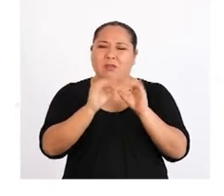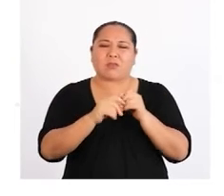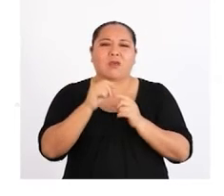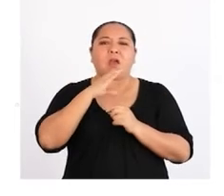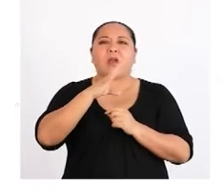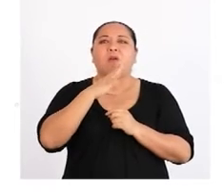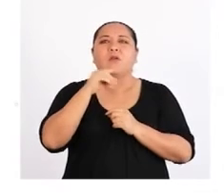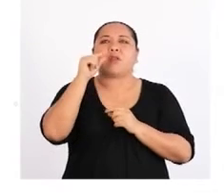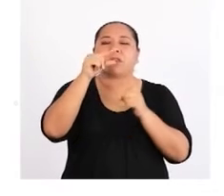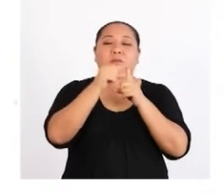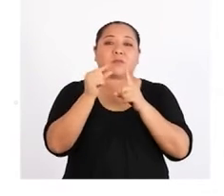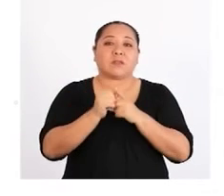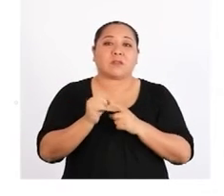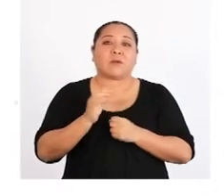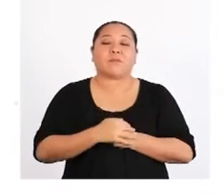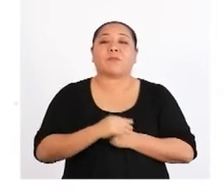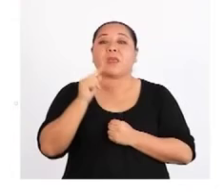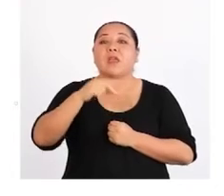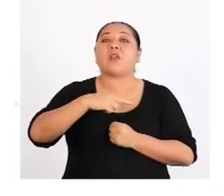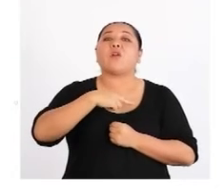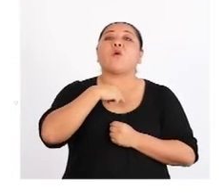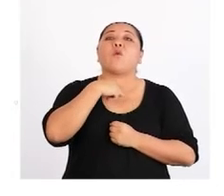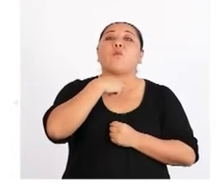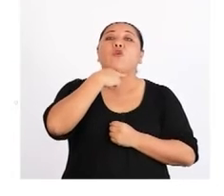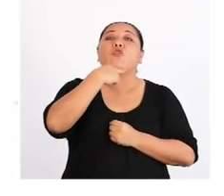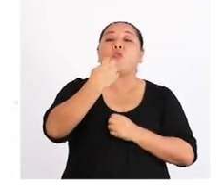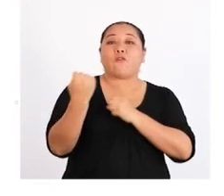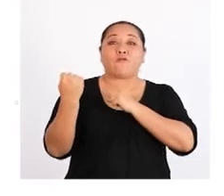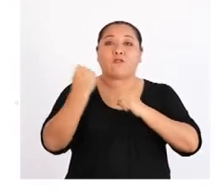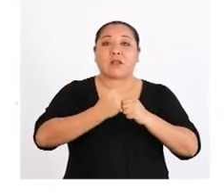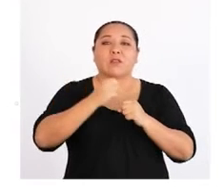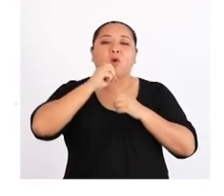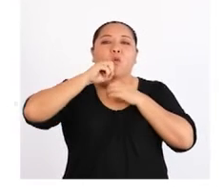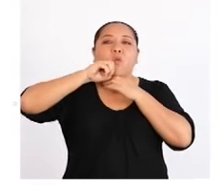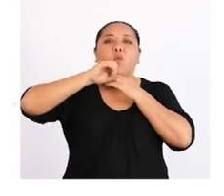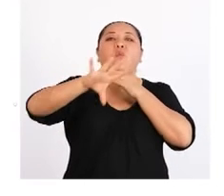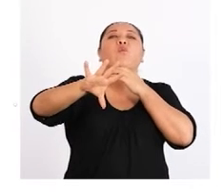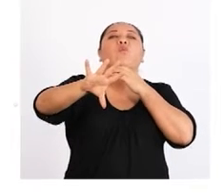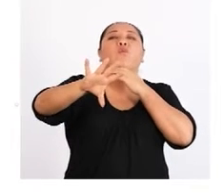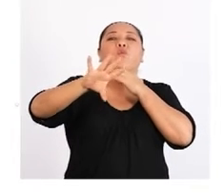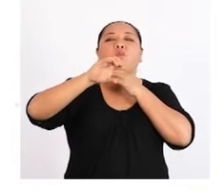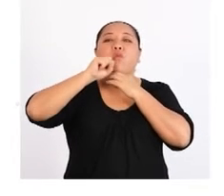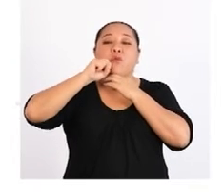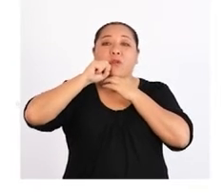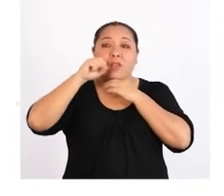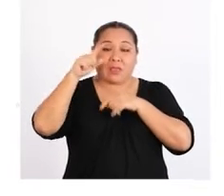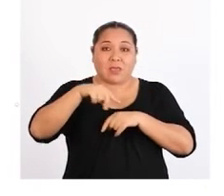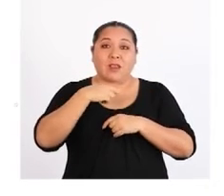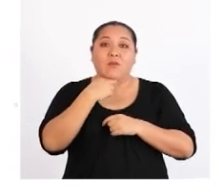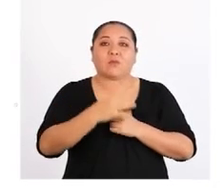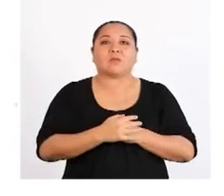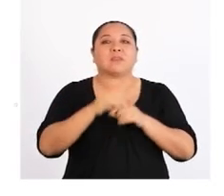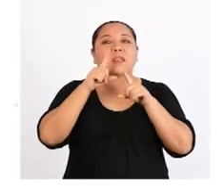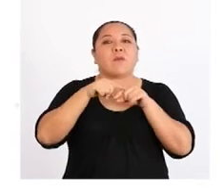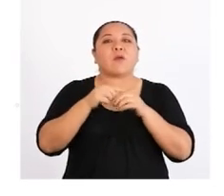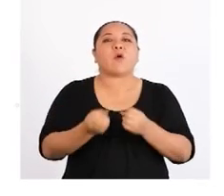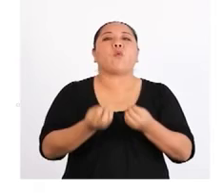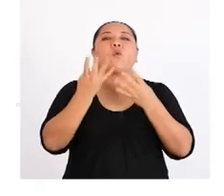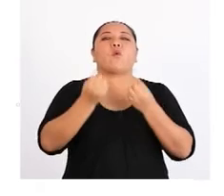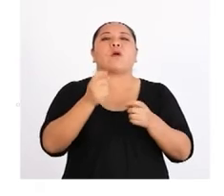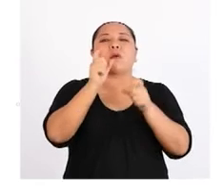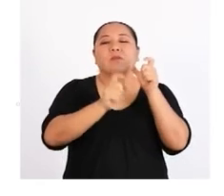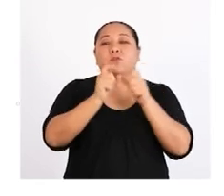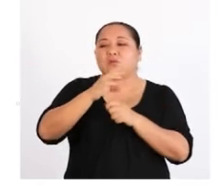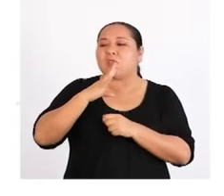las palabras, el volumen y la proyección que hacemos de nuestra voz, dependiendo a cuántas